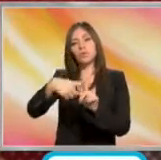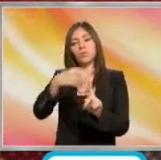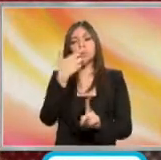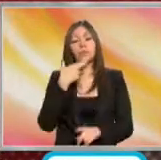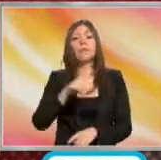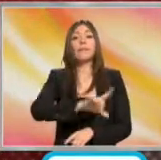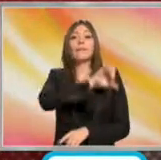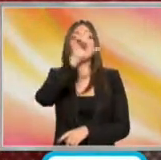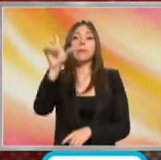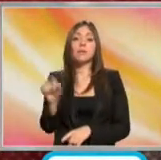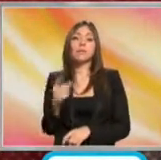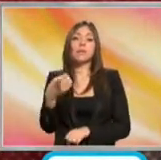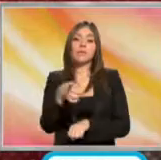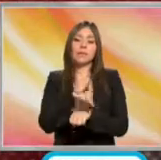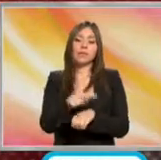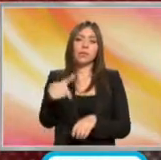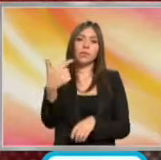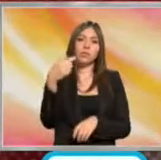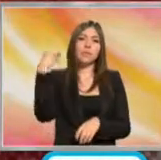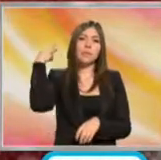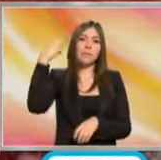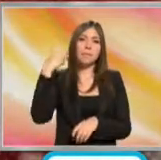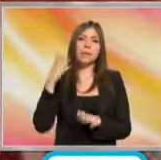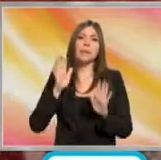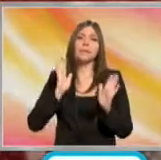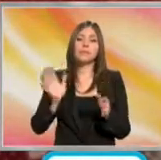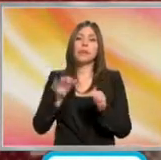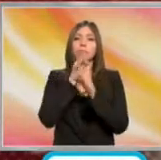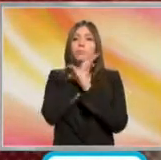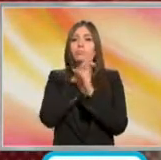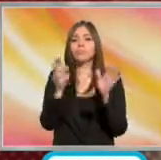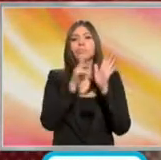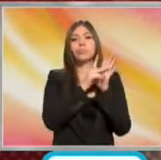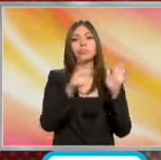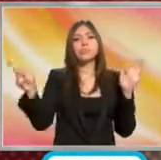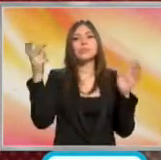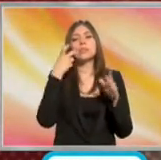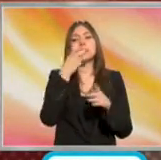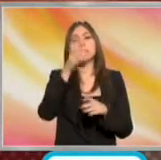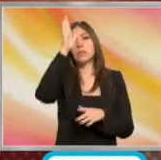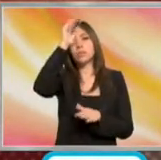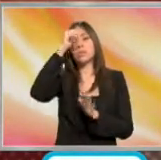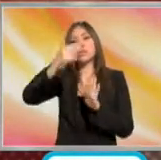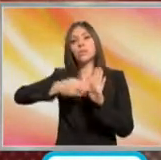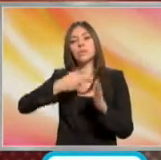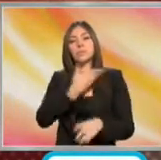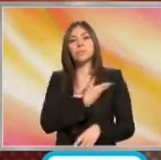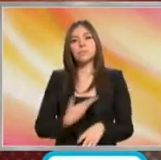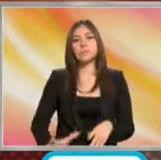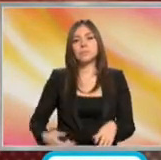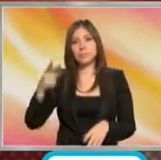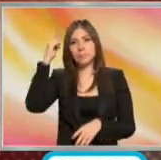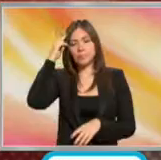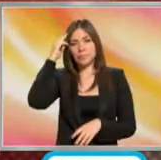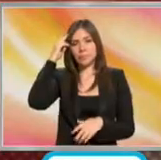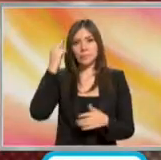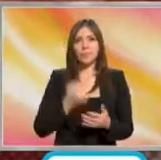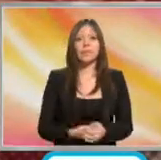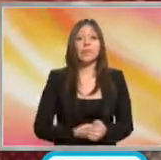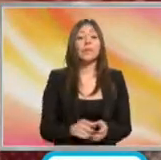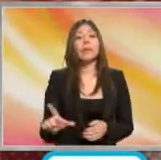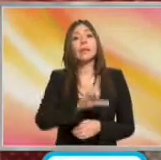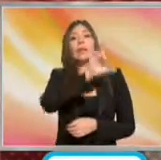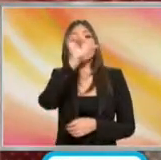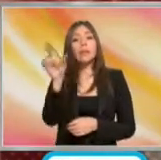Posteriormente, el 12 de marzo, se da ya la publicación de este decreto presidencial. A partir de entonces, la Cruz